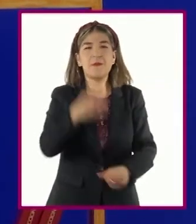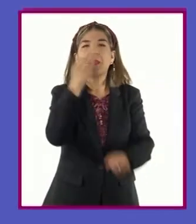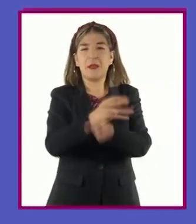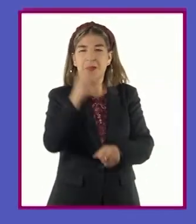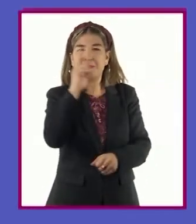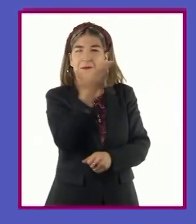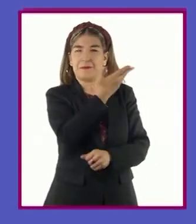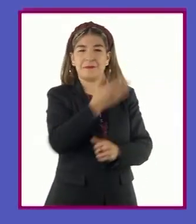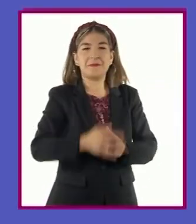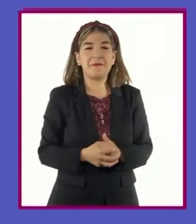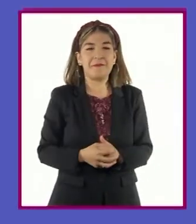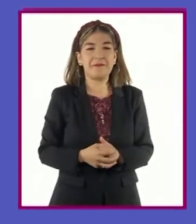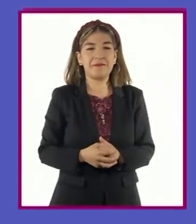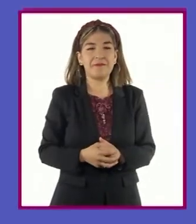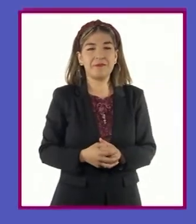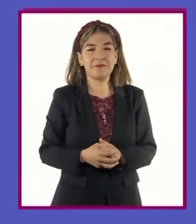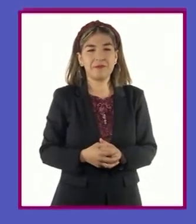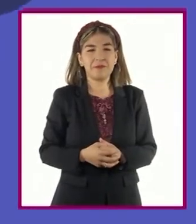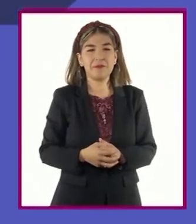algunas.